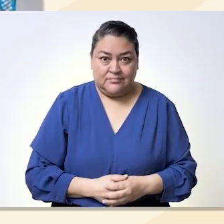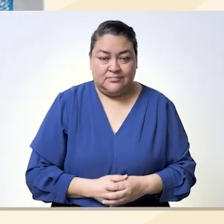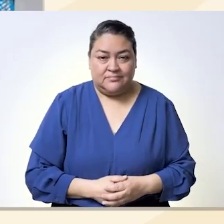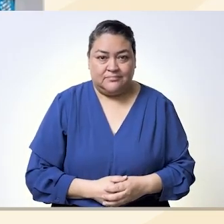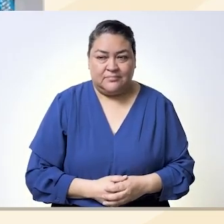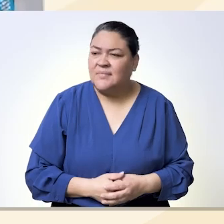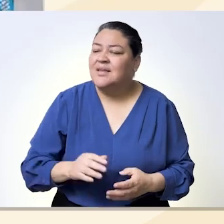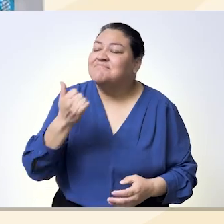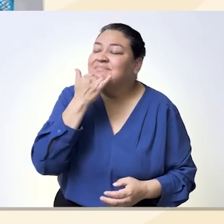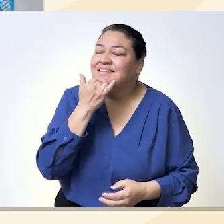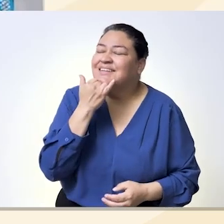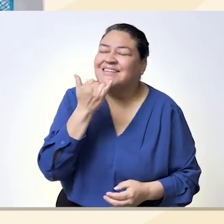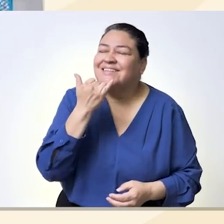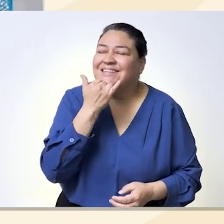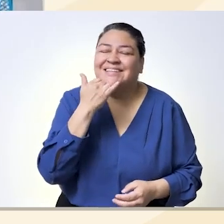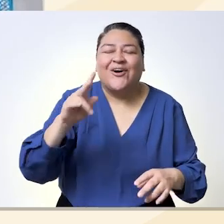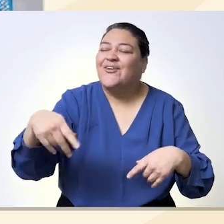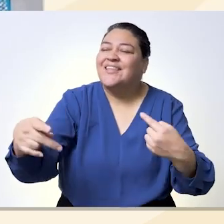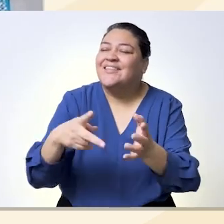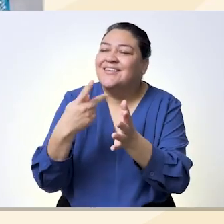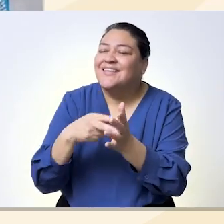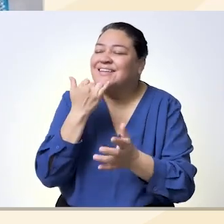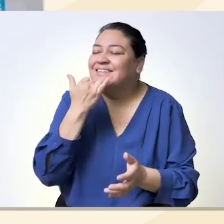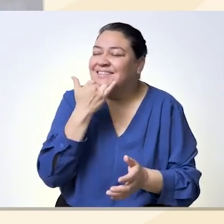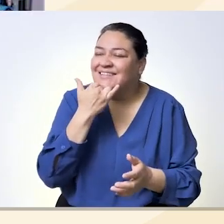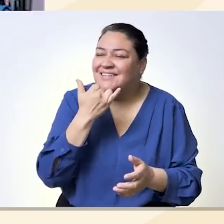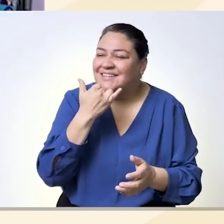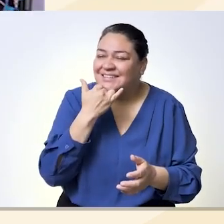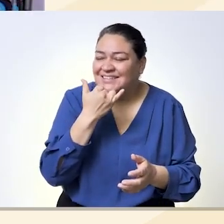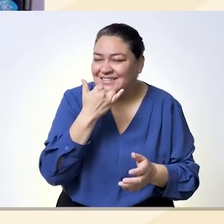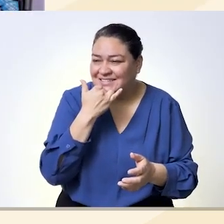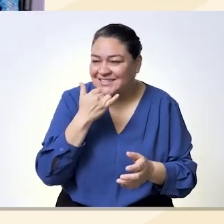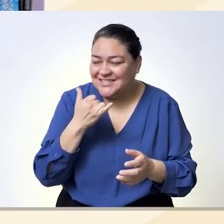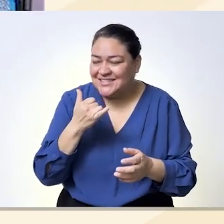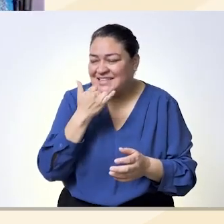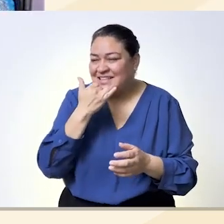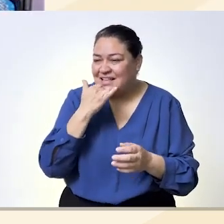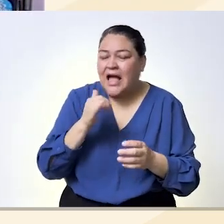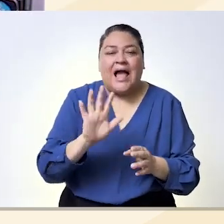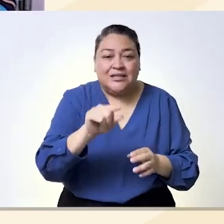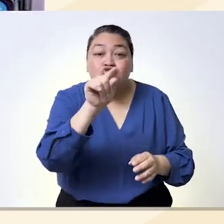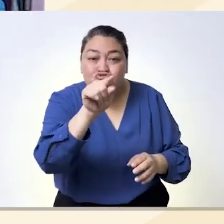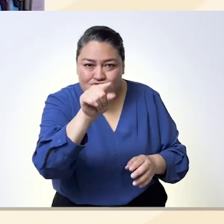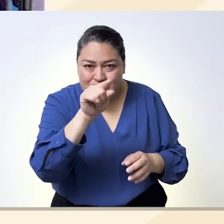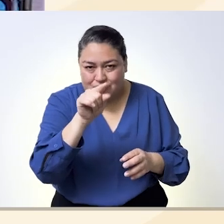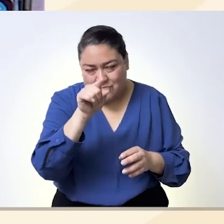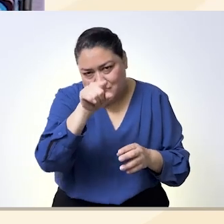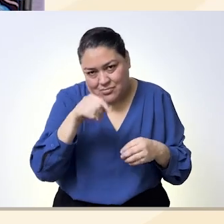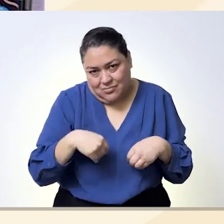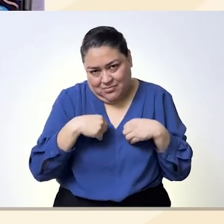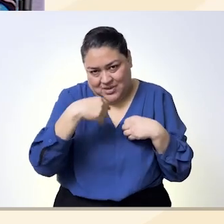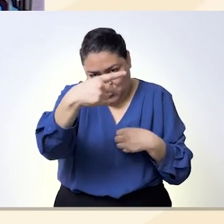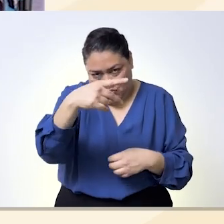casa? ¿De cómo? Perdón, no te preocupes. Específicamente, ¿Cómo